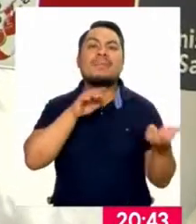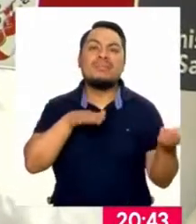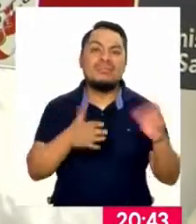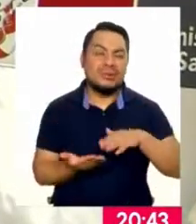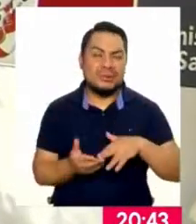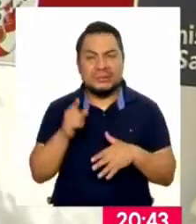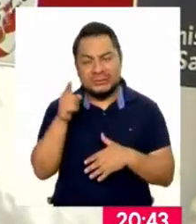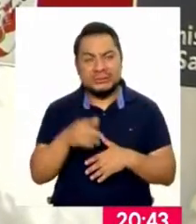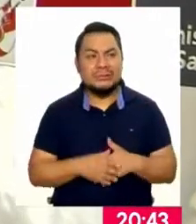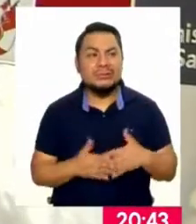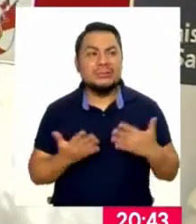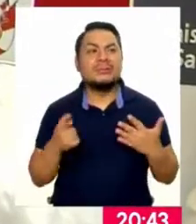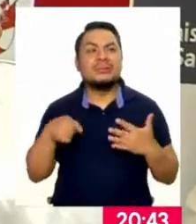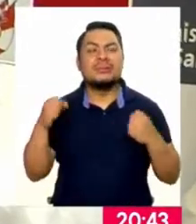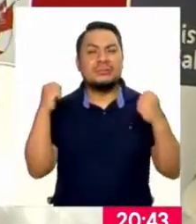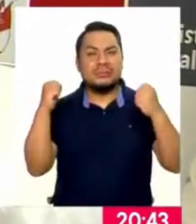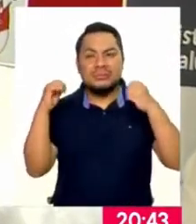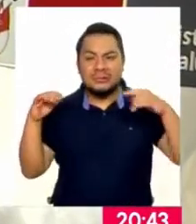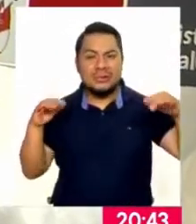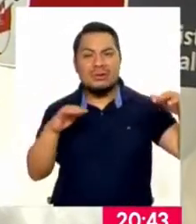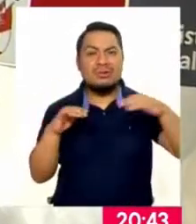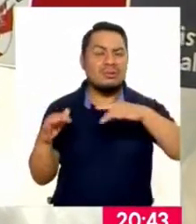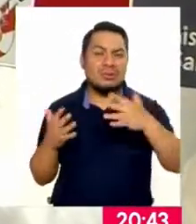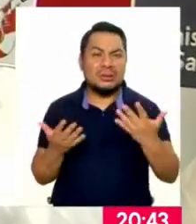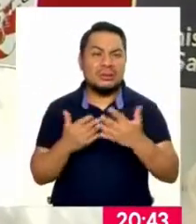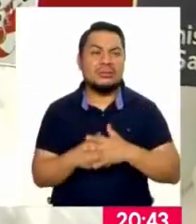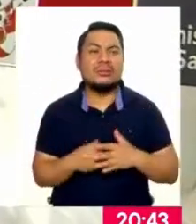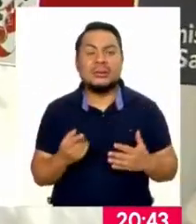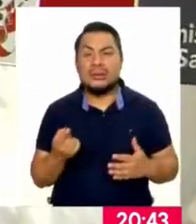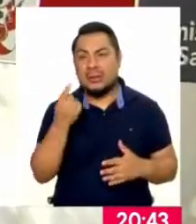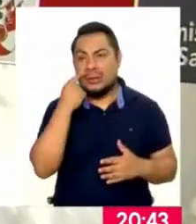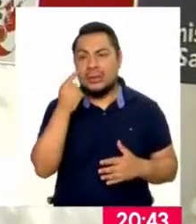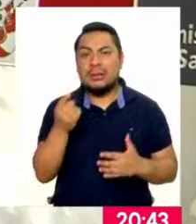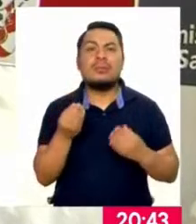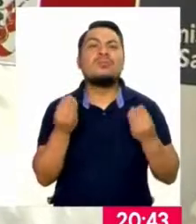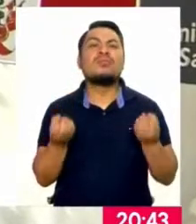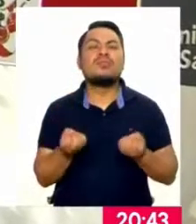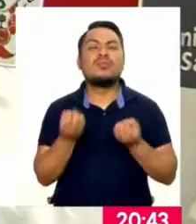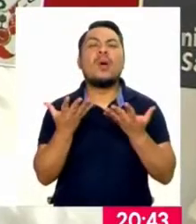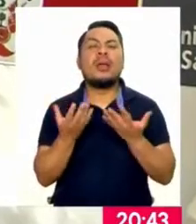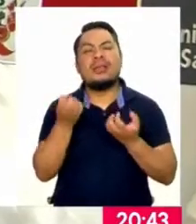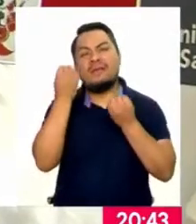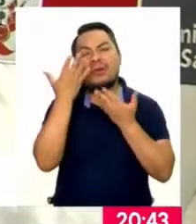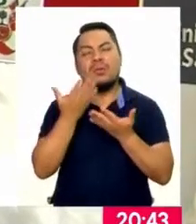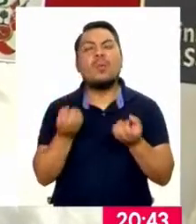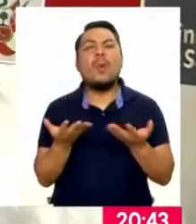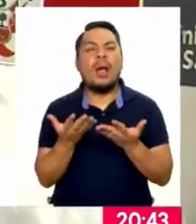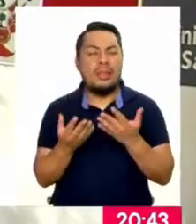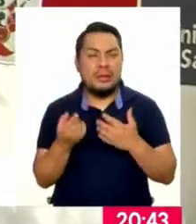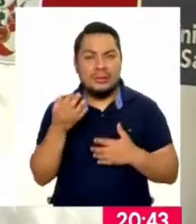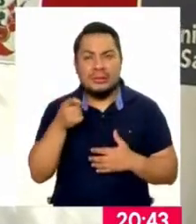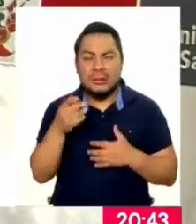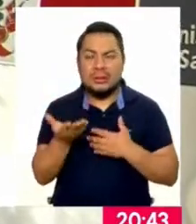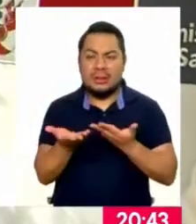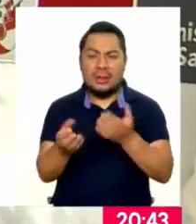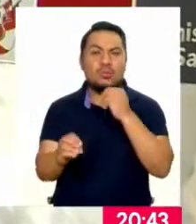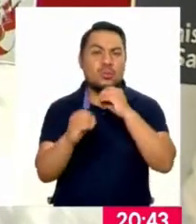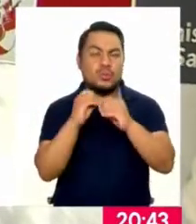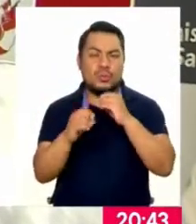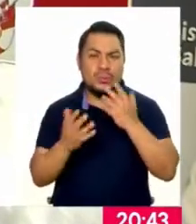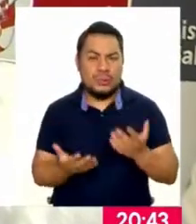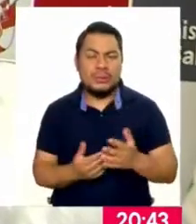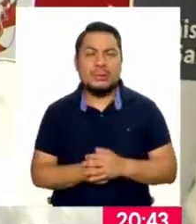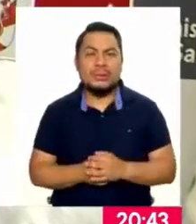fallecidas en medio de estas manifestaciones por hay que conocer las cifras exactas justamente para poder darle solución al menos